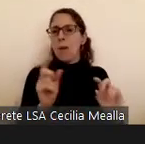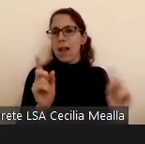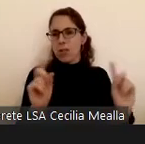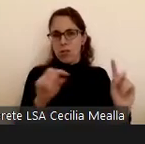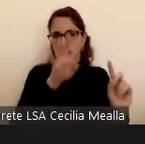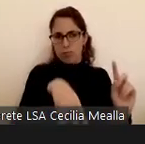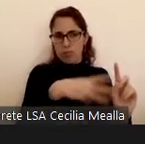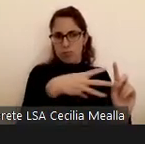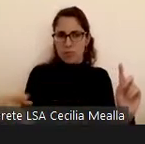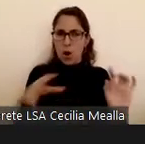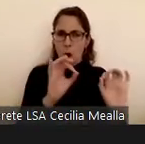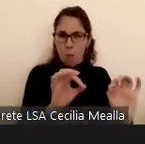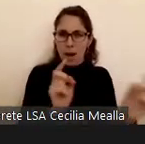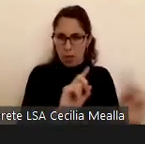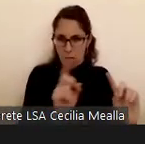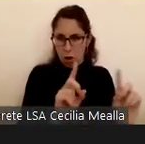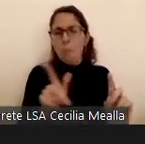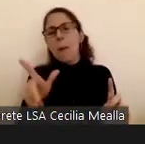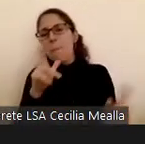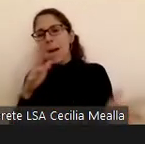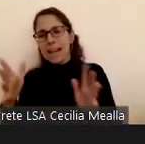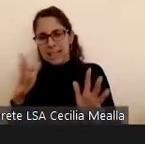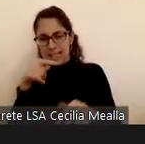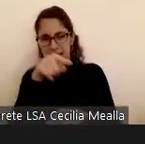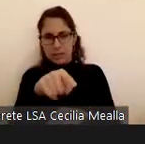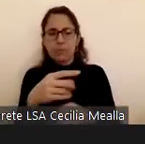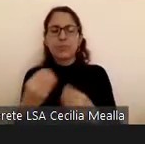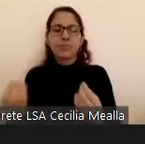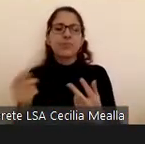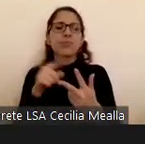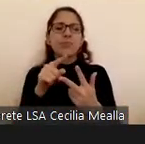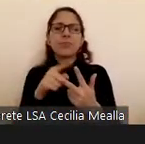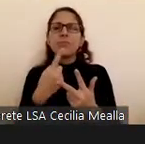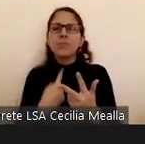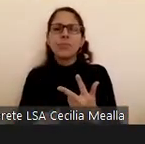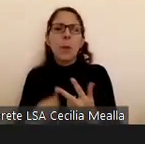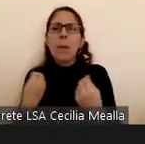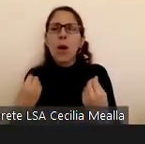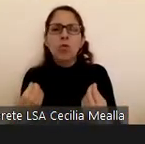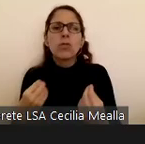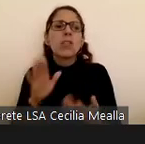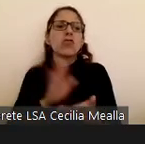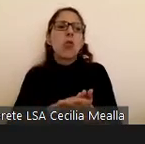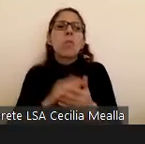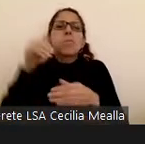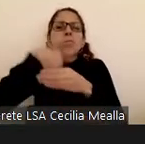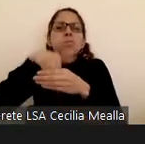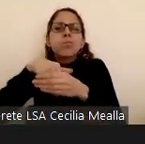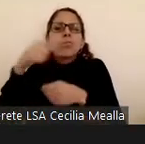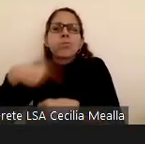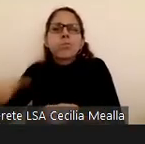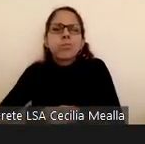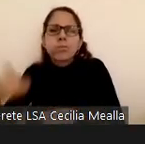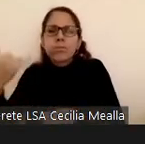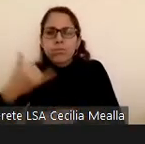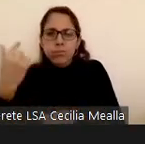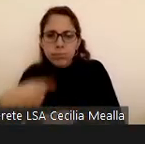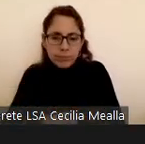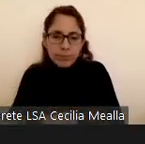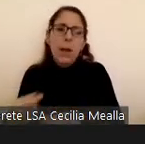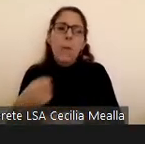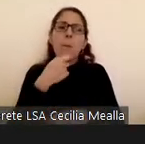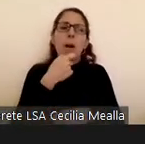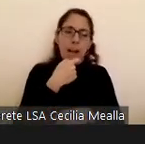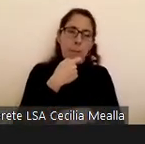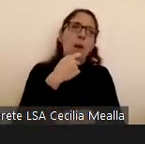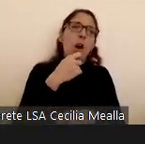algo parecido a esto, ¿no es cierto? A eso se refiere, que ustedes digan los componentes. Que acá lo que falta sería colorante